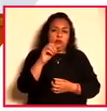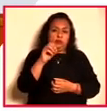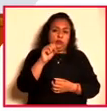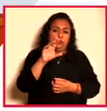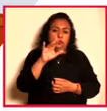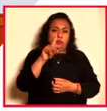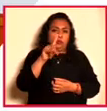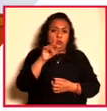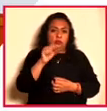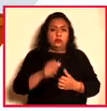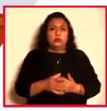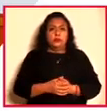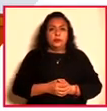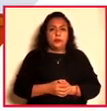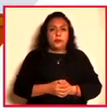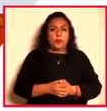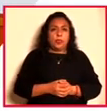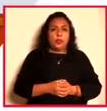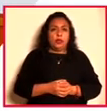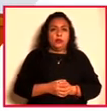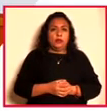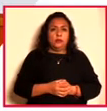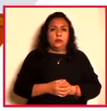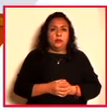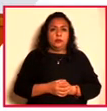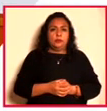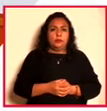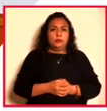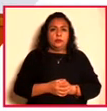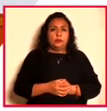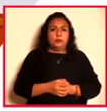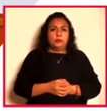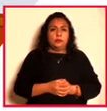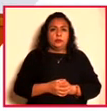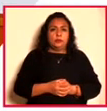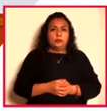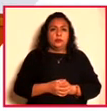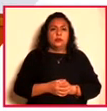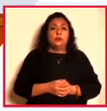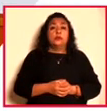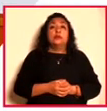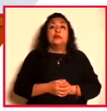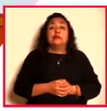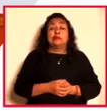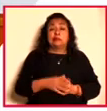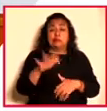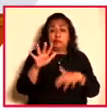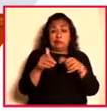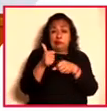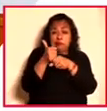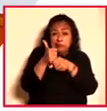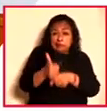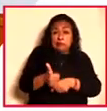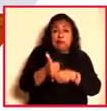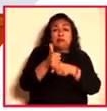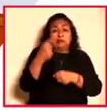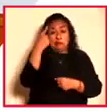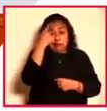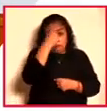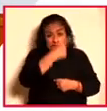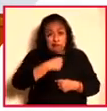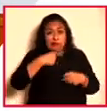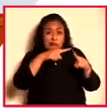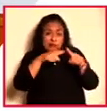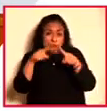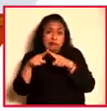Cortés. La tortura Ahora puede tener muchos rostros, tanto prácticas muy